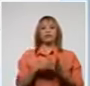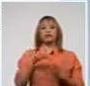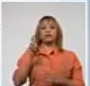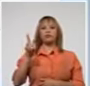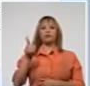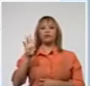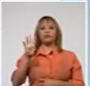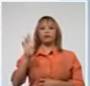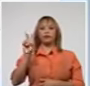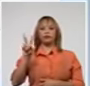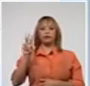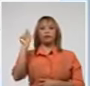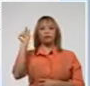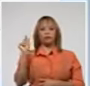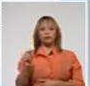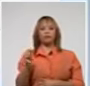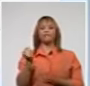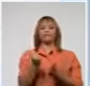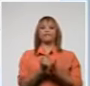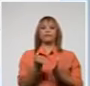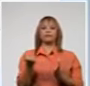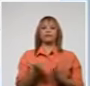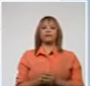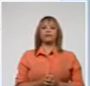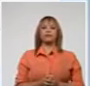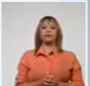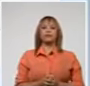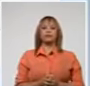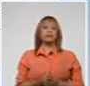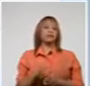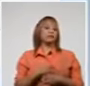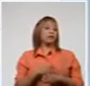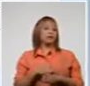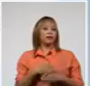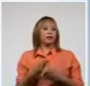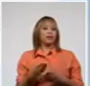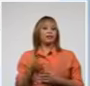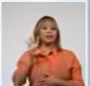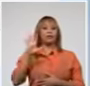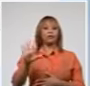13.508.242 casos confirmados. Eso significa el